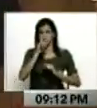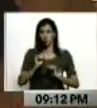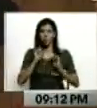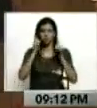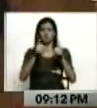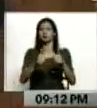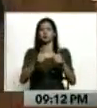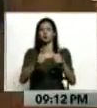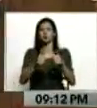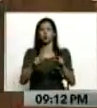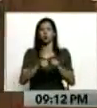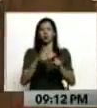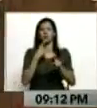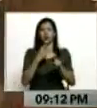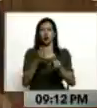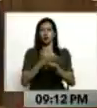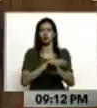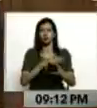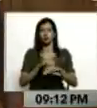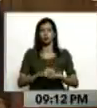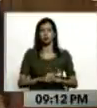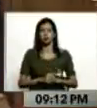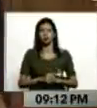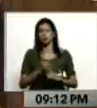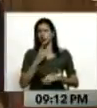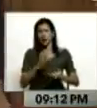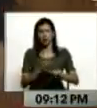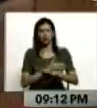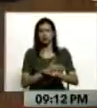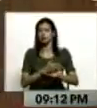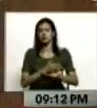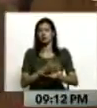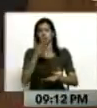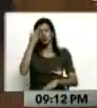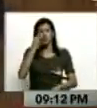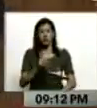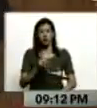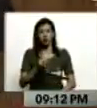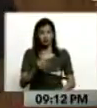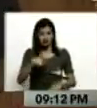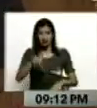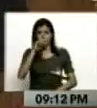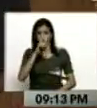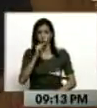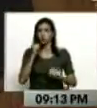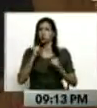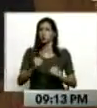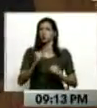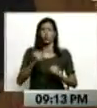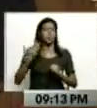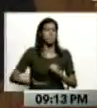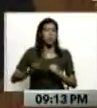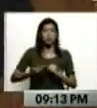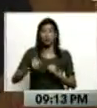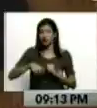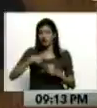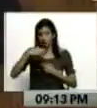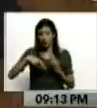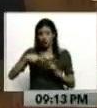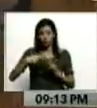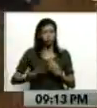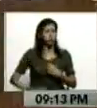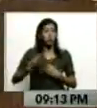revolucionario Iniciando un año que como dije al comienzo hace rato ya creo que será decisivo para nuestra